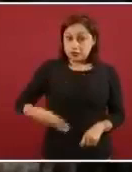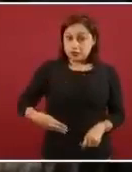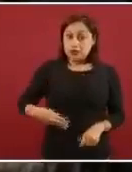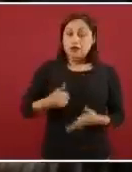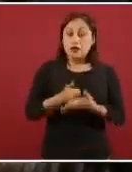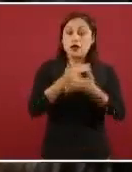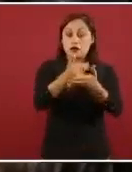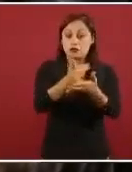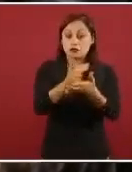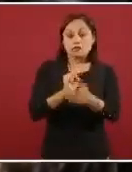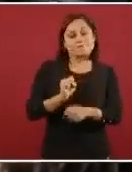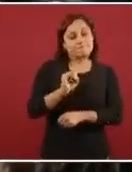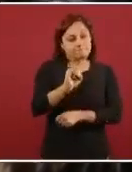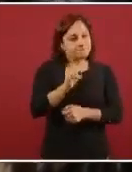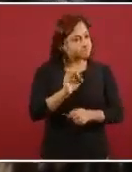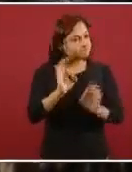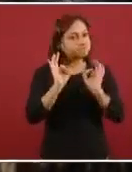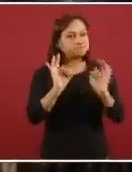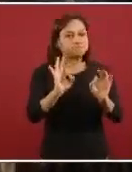participa,